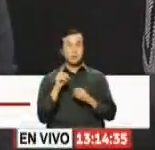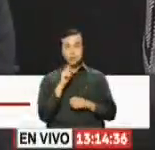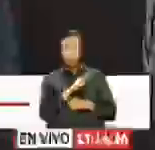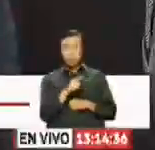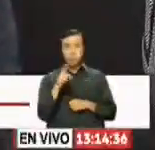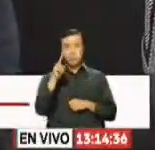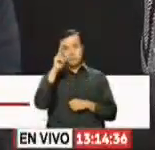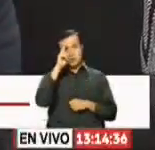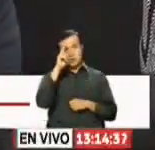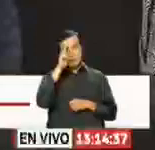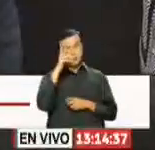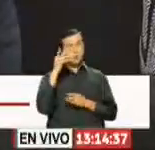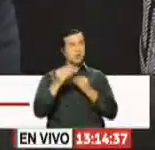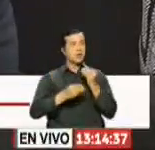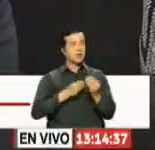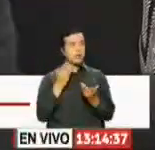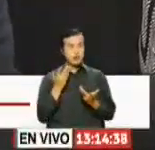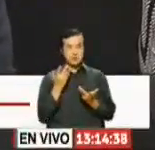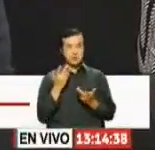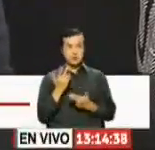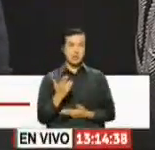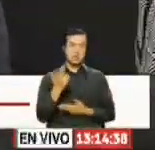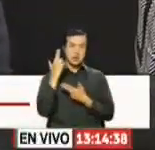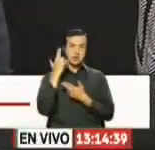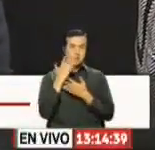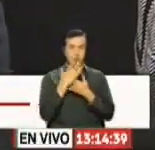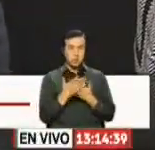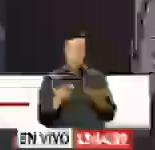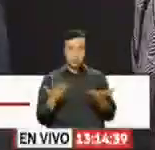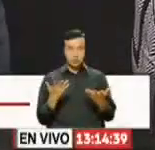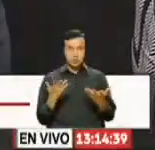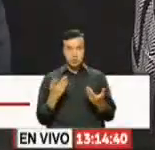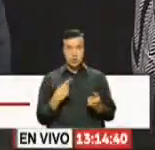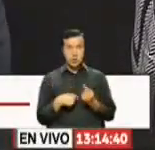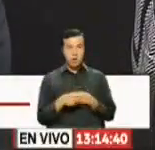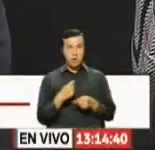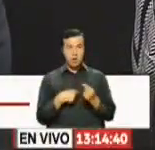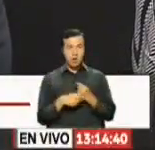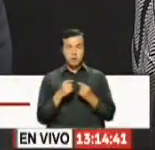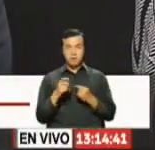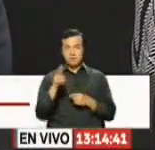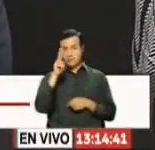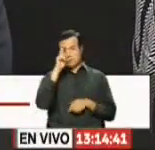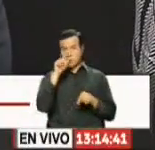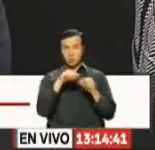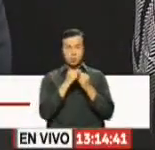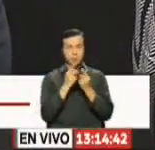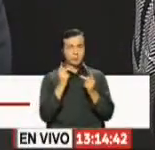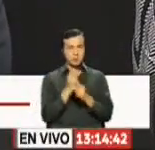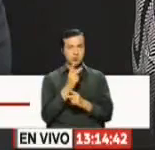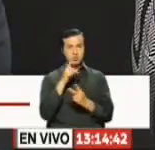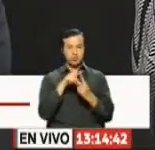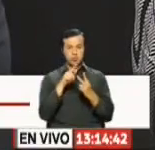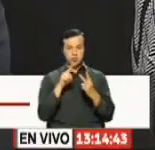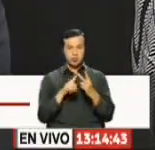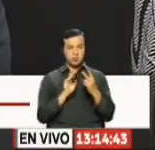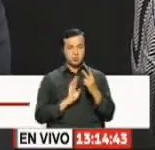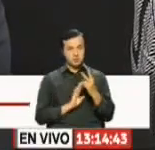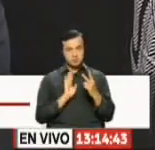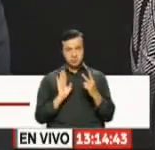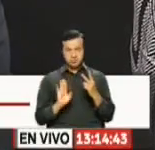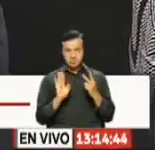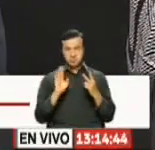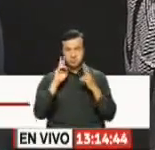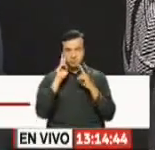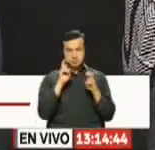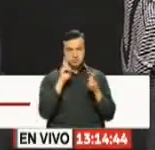presunto tráfico de armas, municiones y explosivos y delincuencia organizada. 2 delitos distintos en